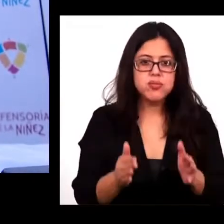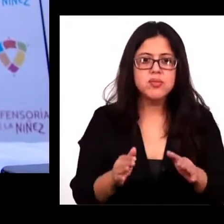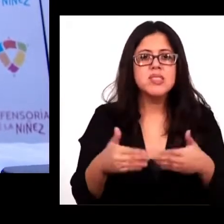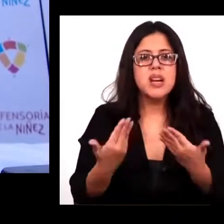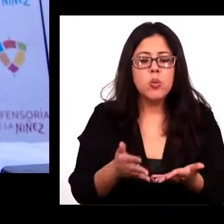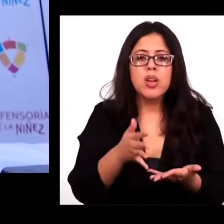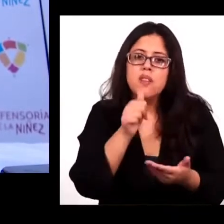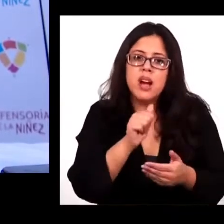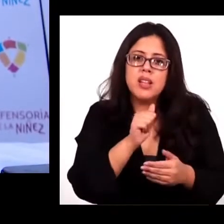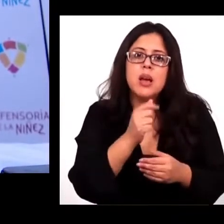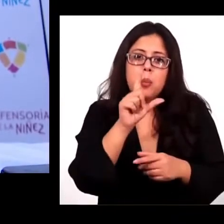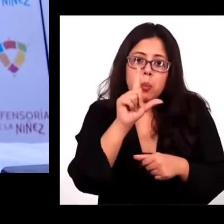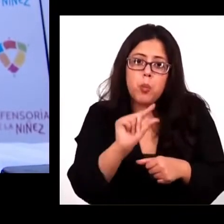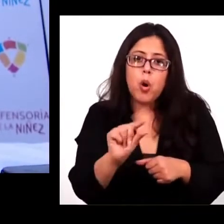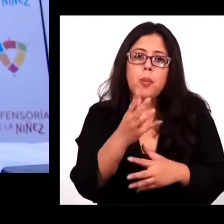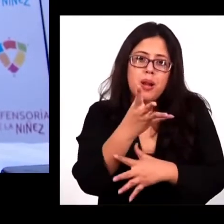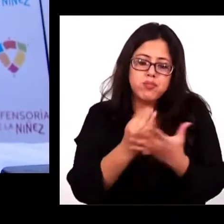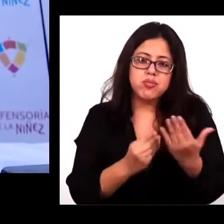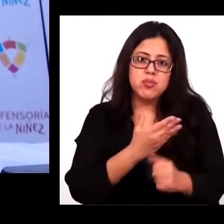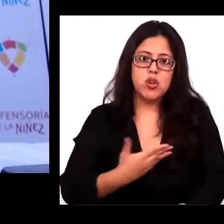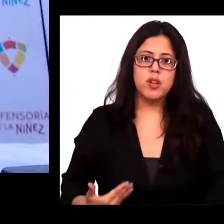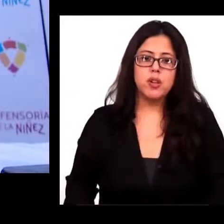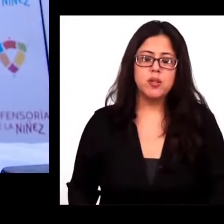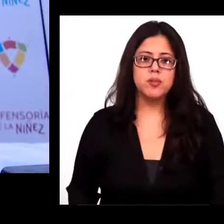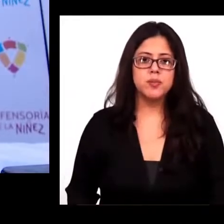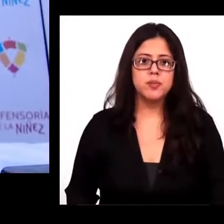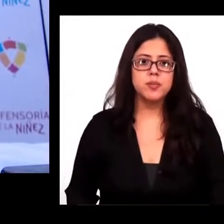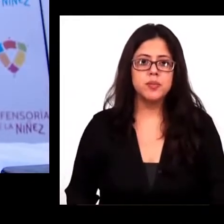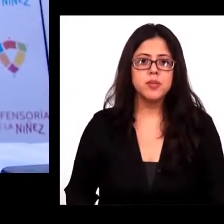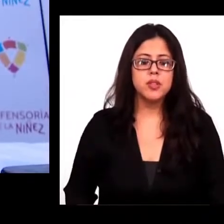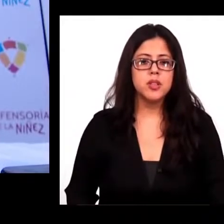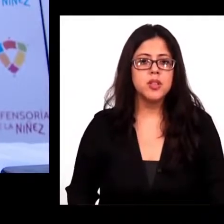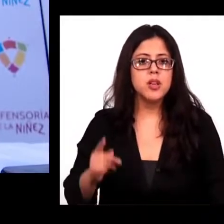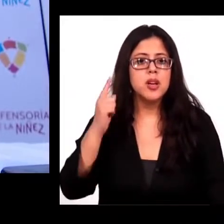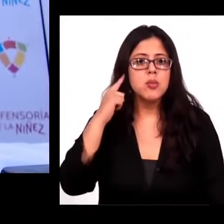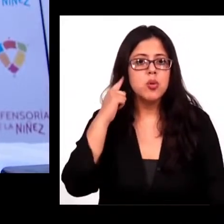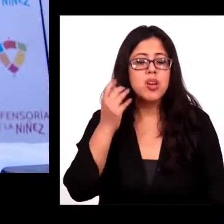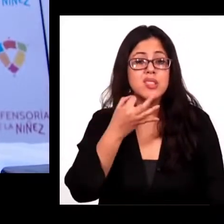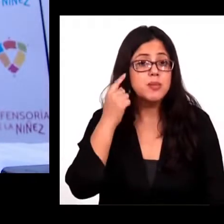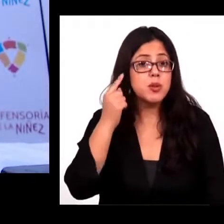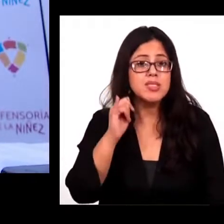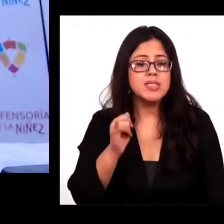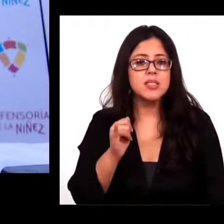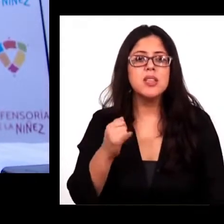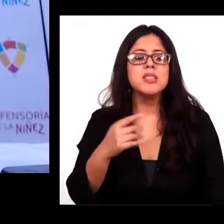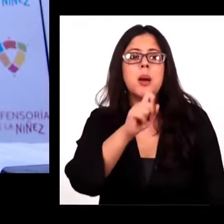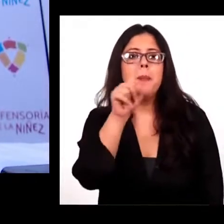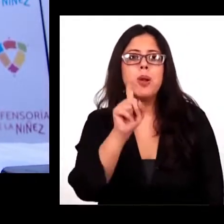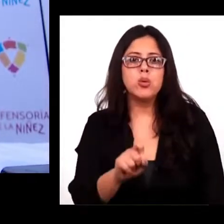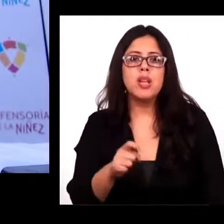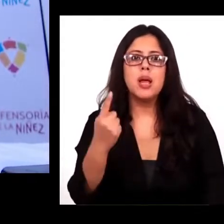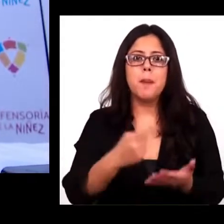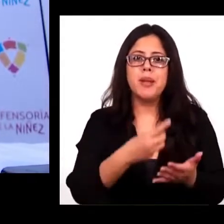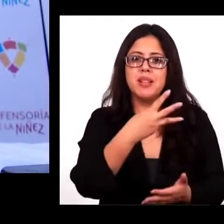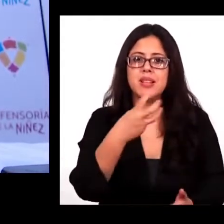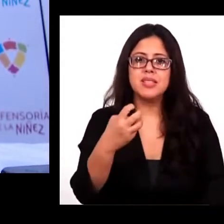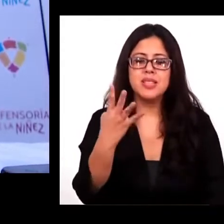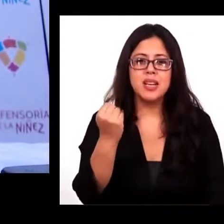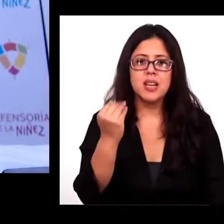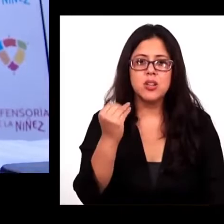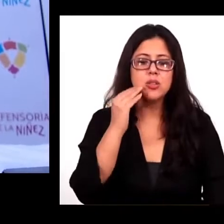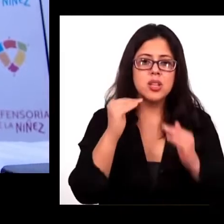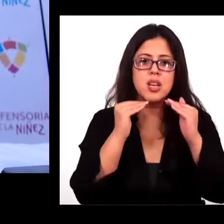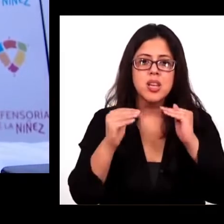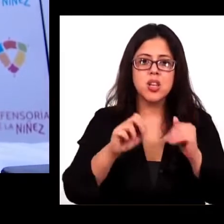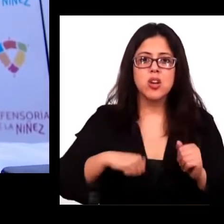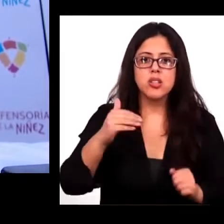gobernar. ¿Me escuchan? ¿Sí? ¿Cómo Merioska. están? Preguntarle por estas 1.314 niños, niñas,